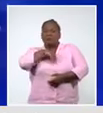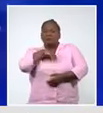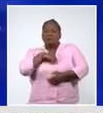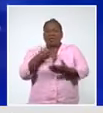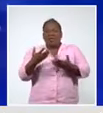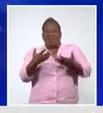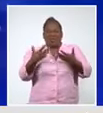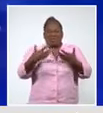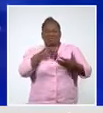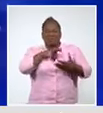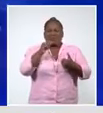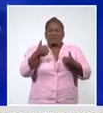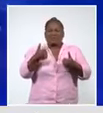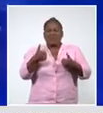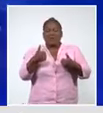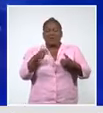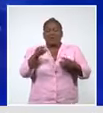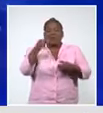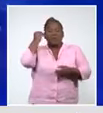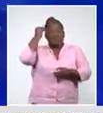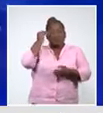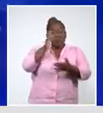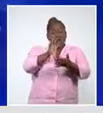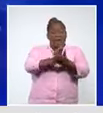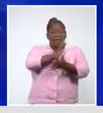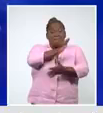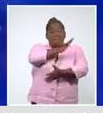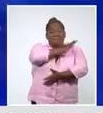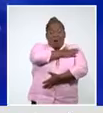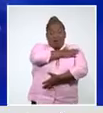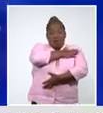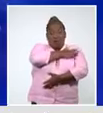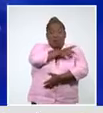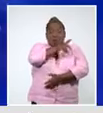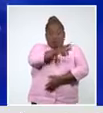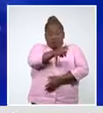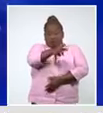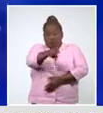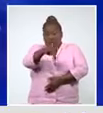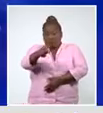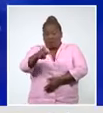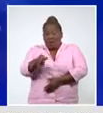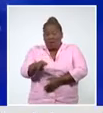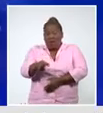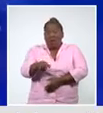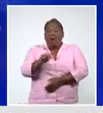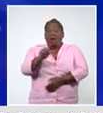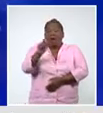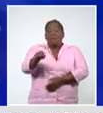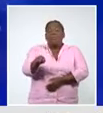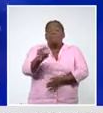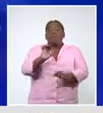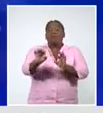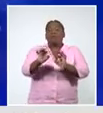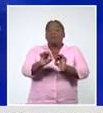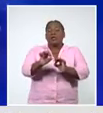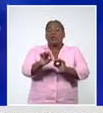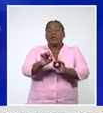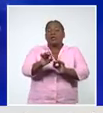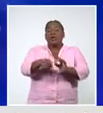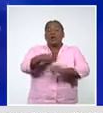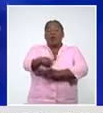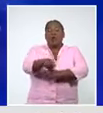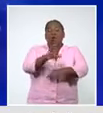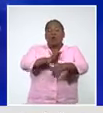se espera a partir del mes de marzo comiencen a ponerse a cubanas y cubanos, protege contra la enfermedad y refuerza